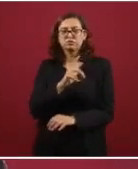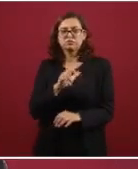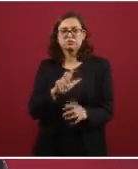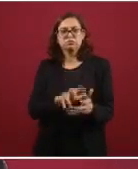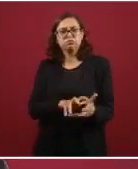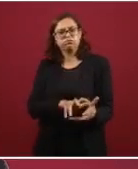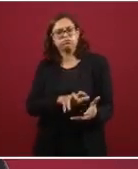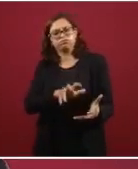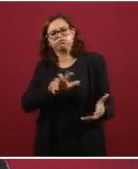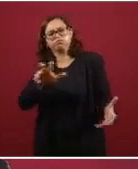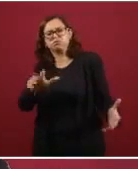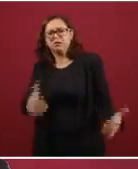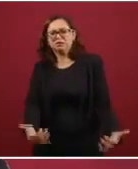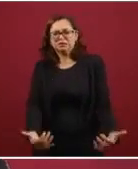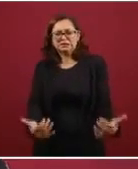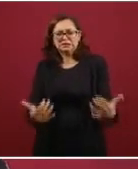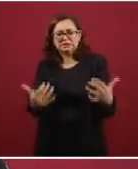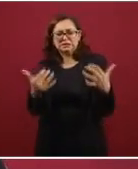abundancia,